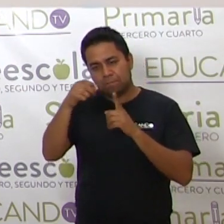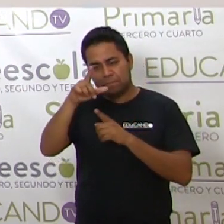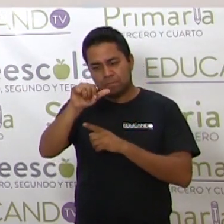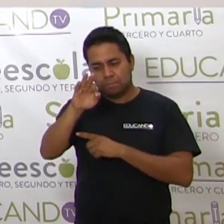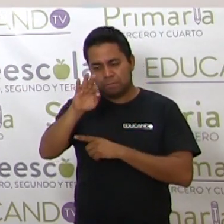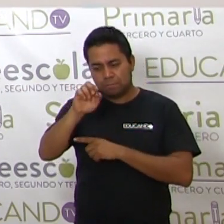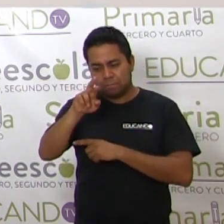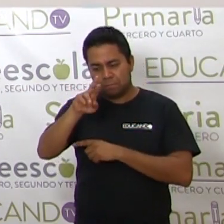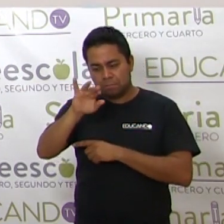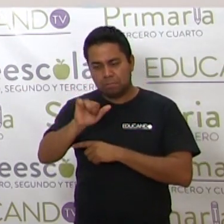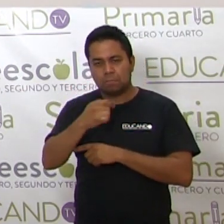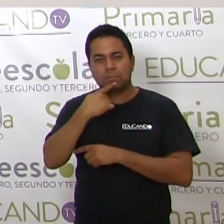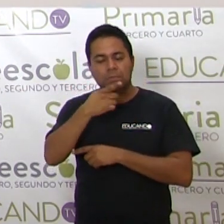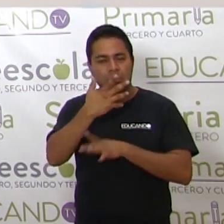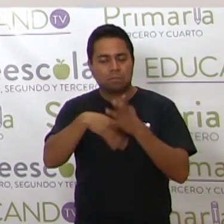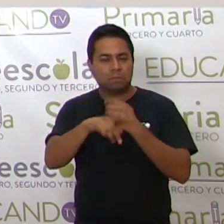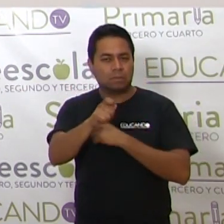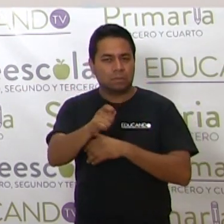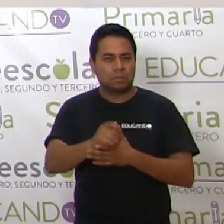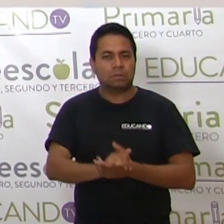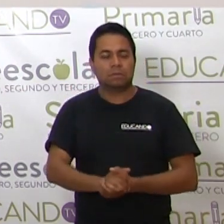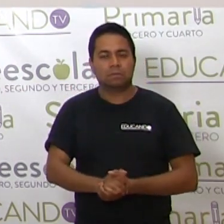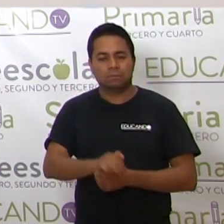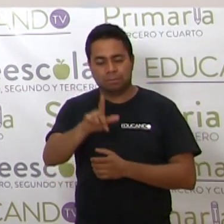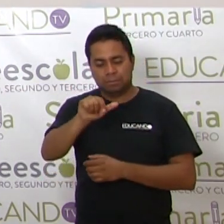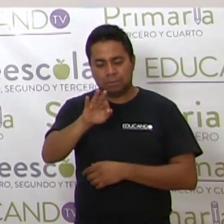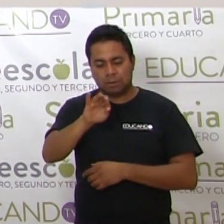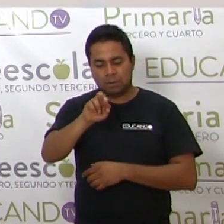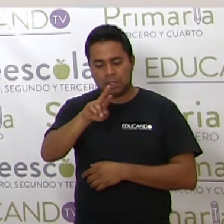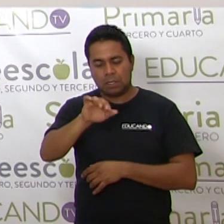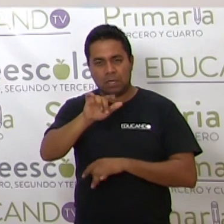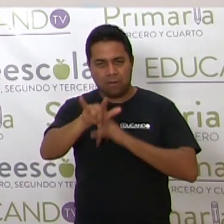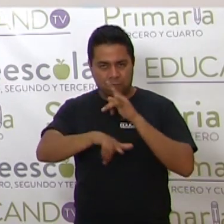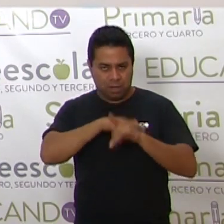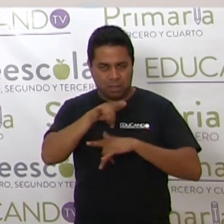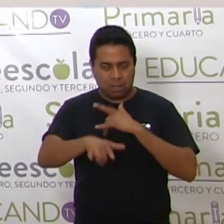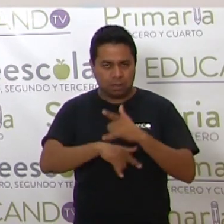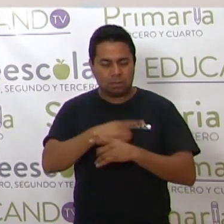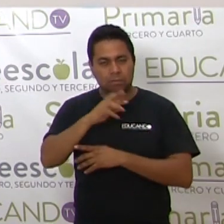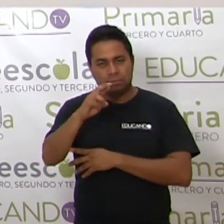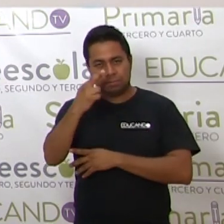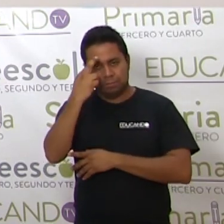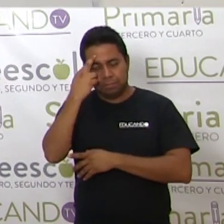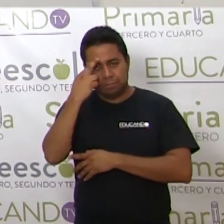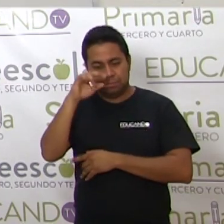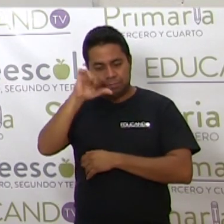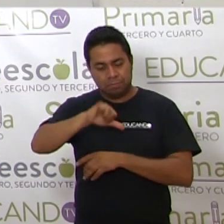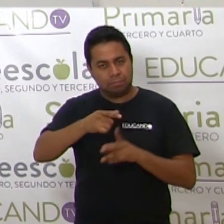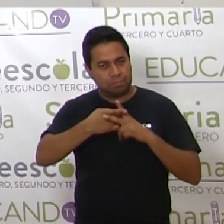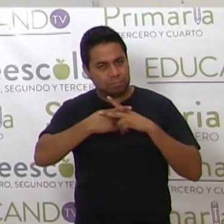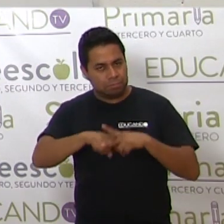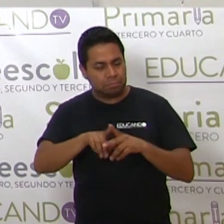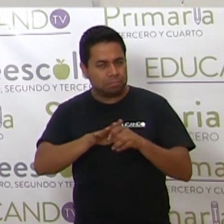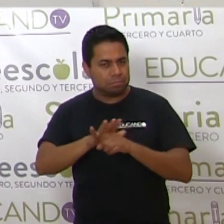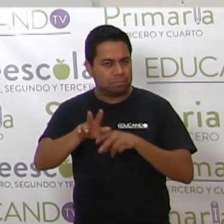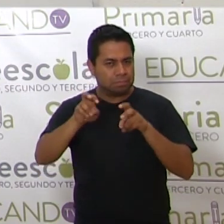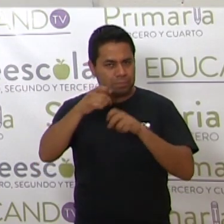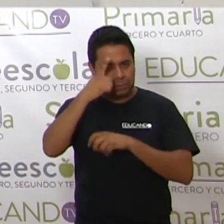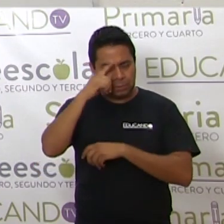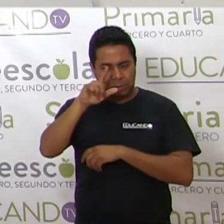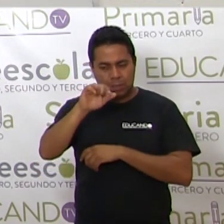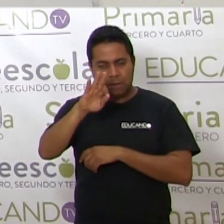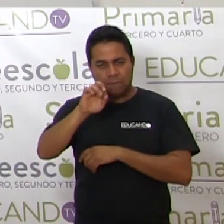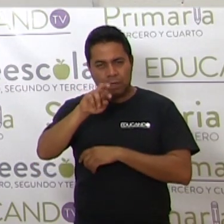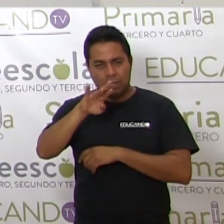que dice aquí la feria acuérdate que hoy empezamos a ver el tema de la feria